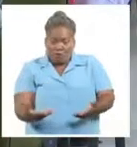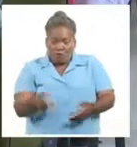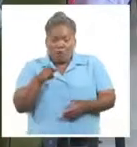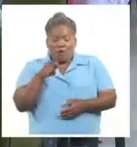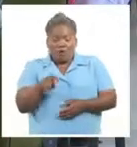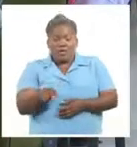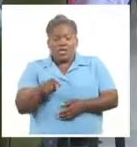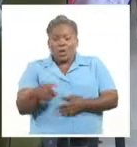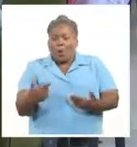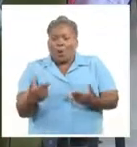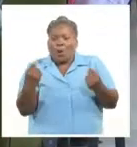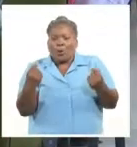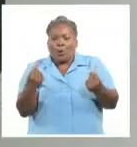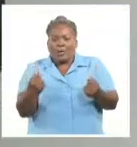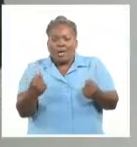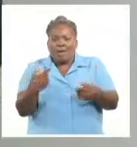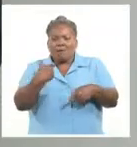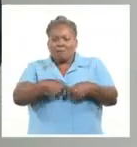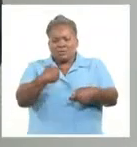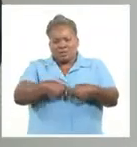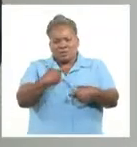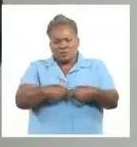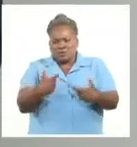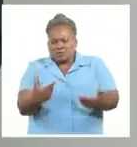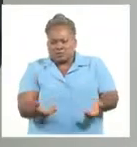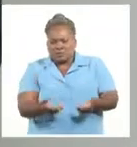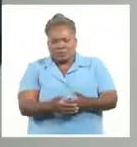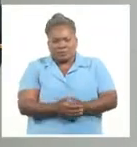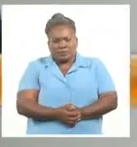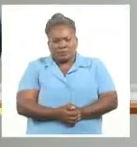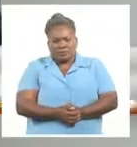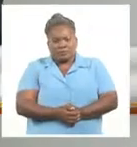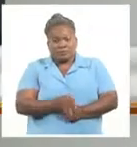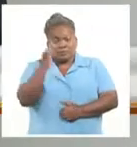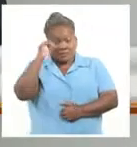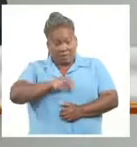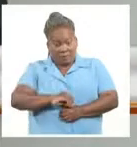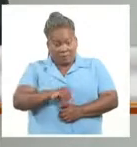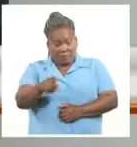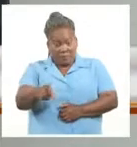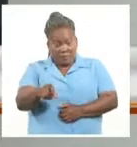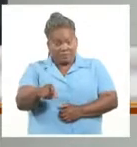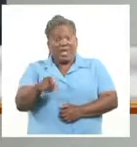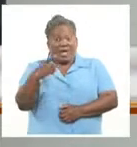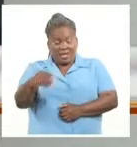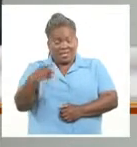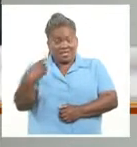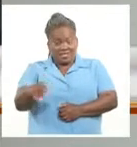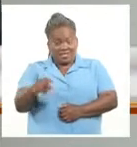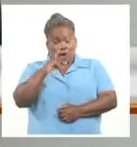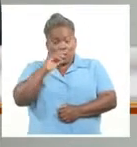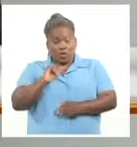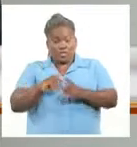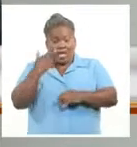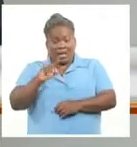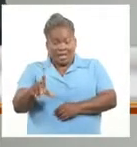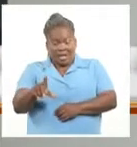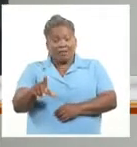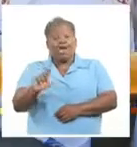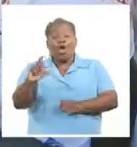régimen económico del matrimonio. Aseguramos que desde la perspectiva del ejercicio notarial, el Código de las Familias en Cuba